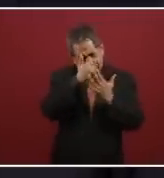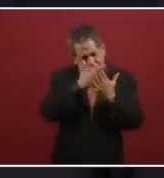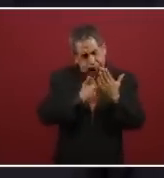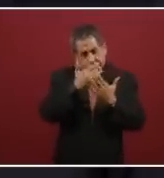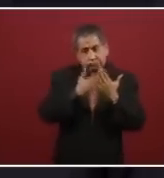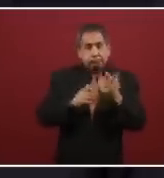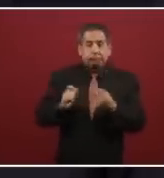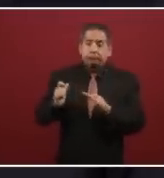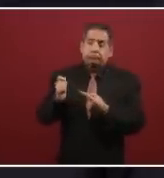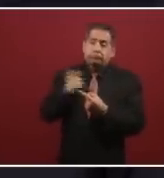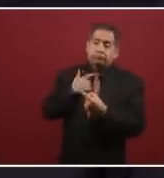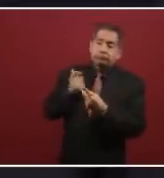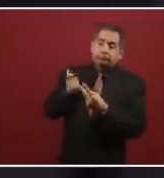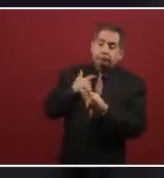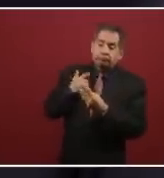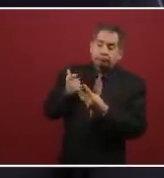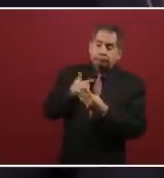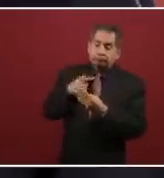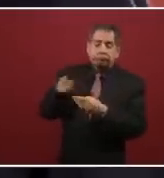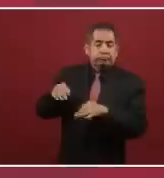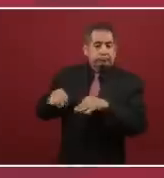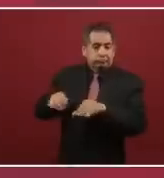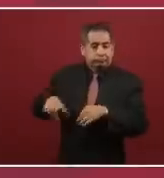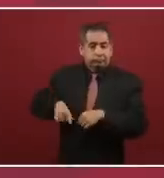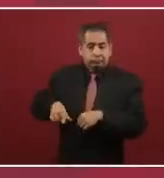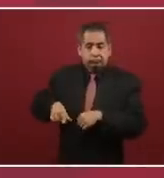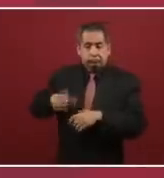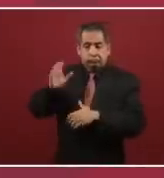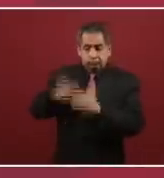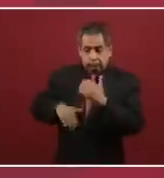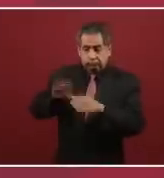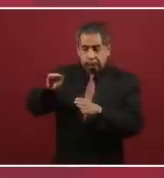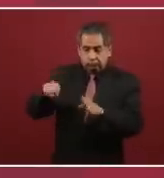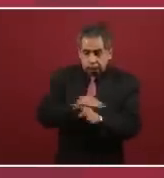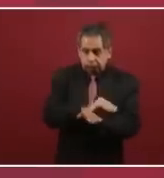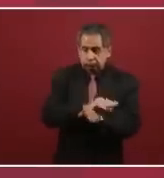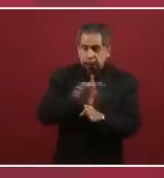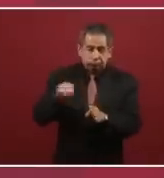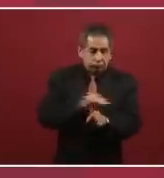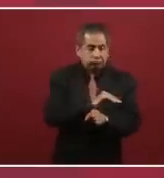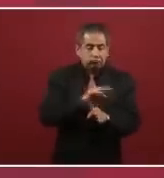que trabajaban en el gobierno y se pasaron a las empresas.